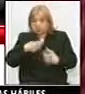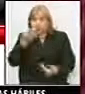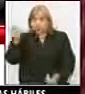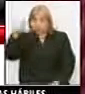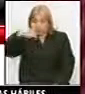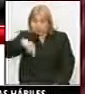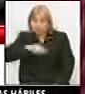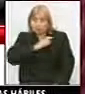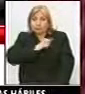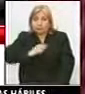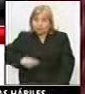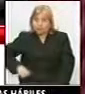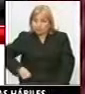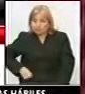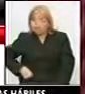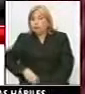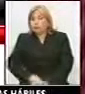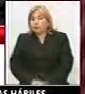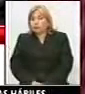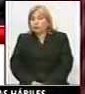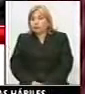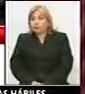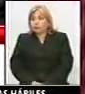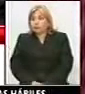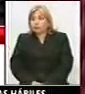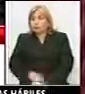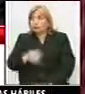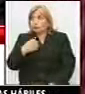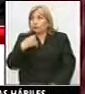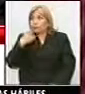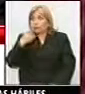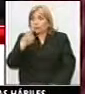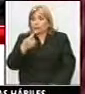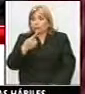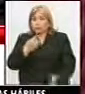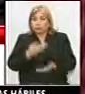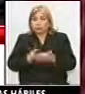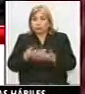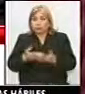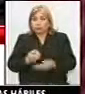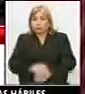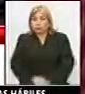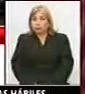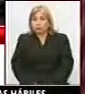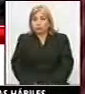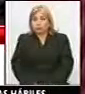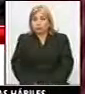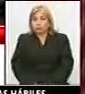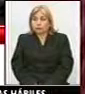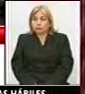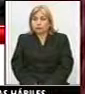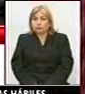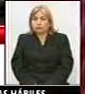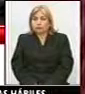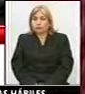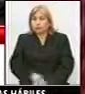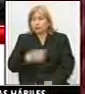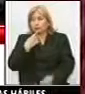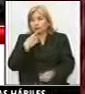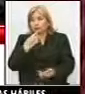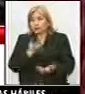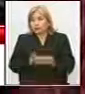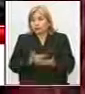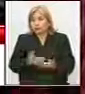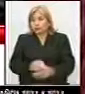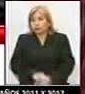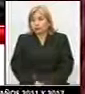dar mi versión. Yo no digo si hay o no hay. Eso lo determinará el Poder Judicial. Yo no soy juez. Pedía su opinión. Pedía su